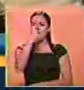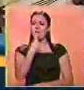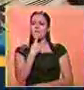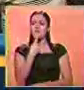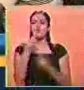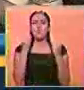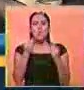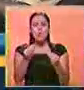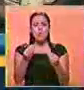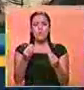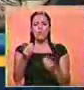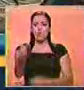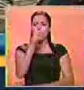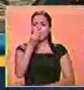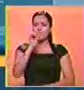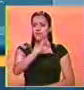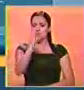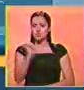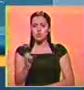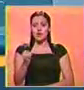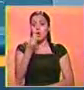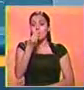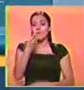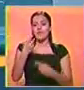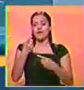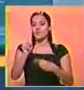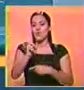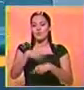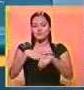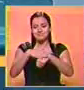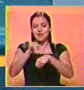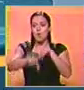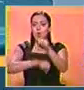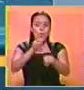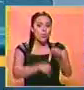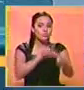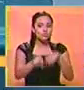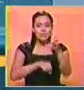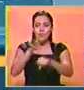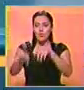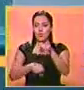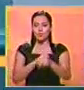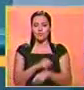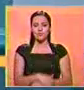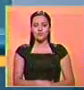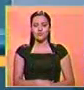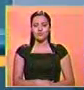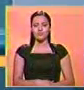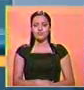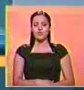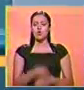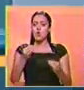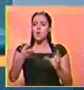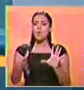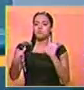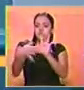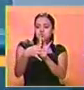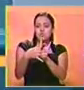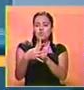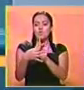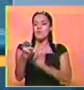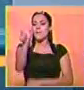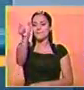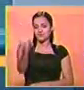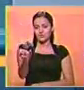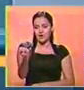de consumo de los zulianos. El consumo, todos sabemos que es de alguna manera una relación entre un sujeto y un